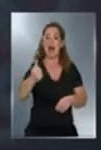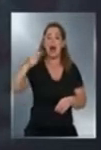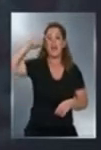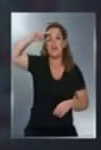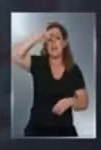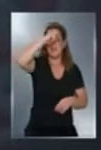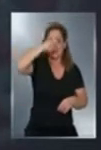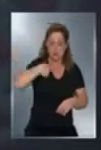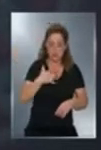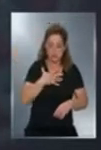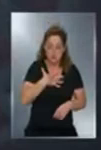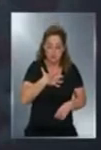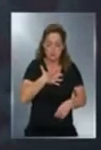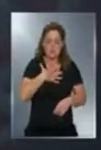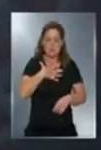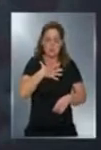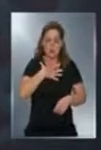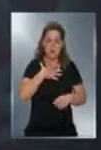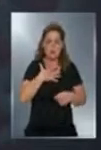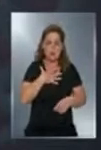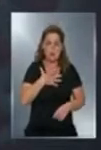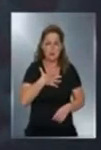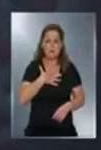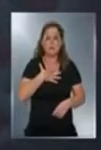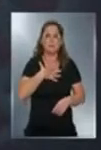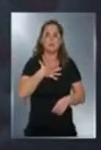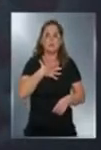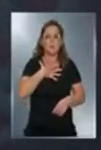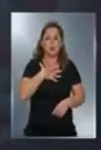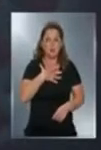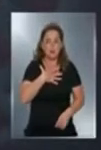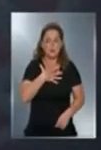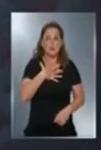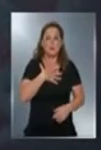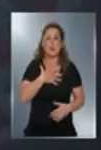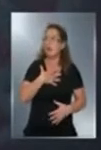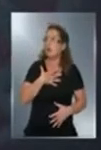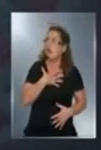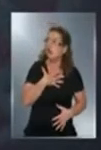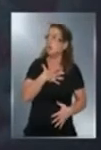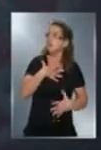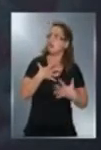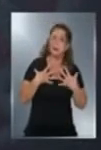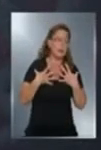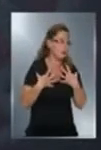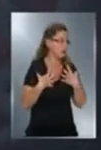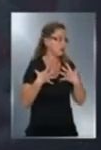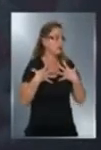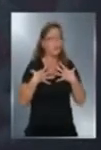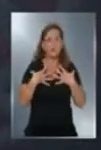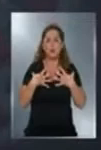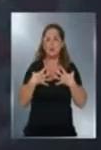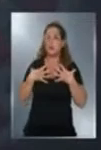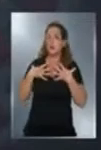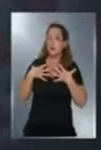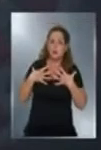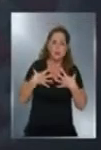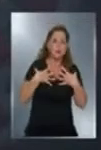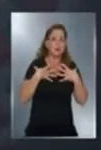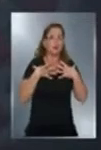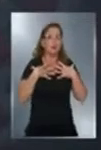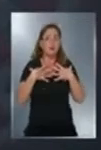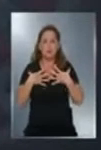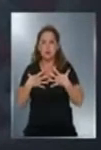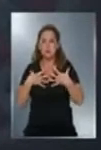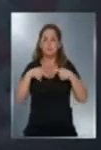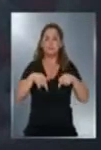para respirar, sed de aire, una persona que se siente ahogada. Entonces, una persona que habitualmente, por ejemplo, hace